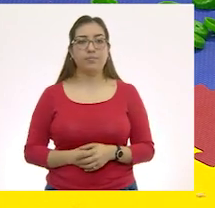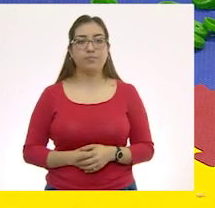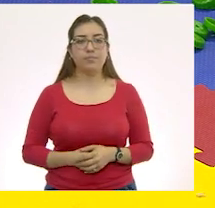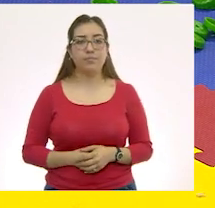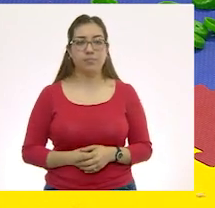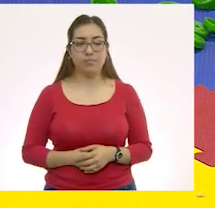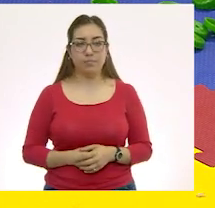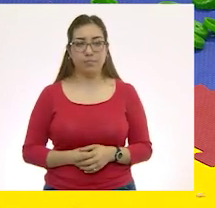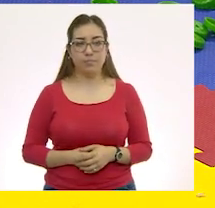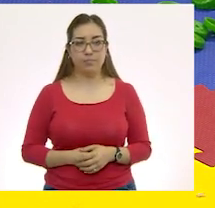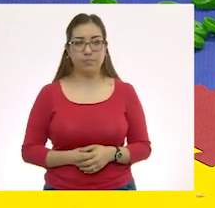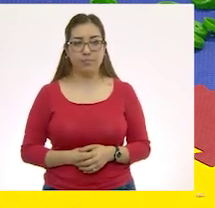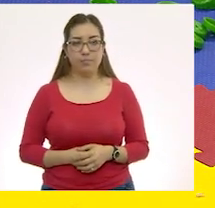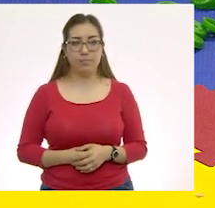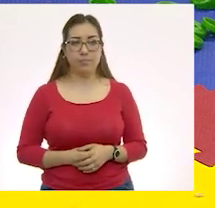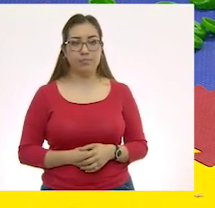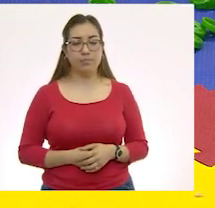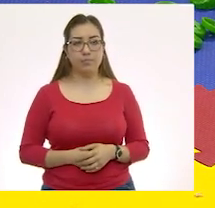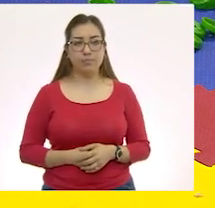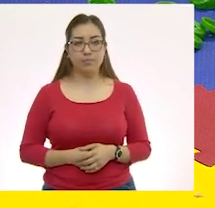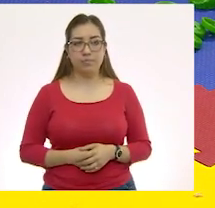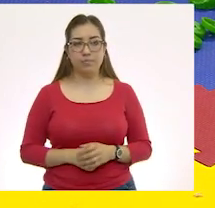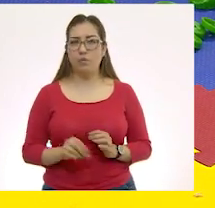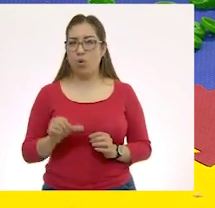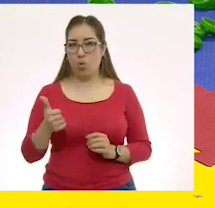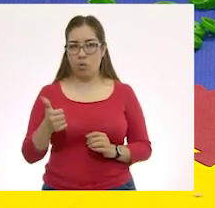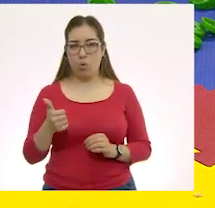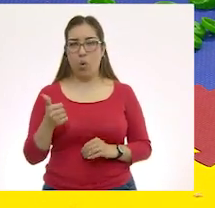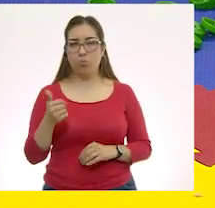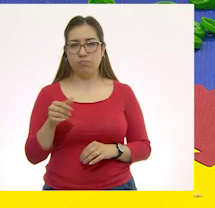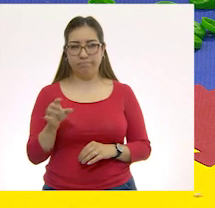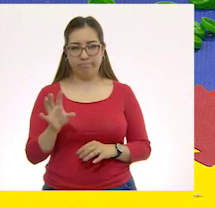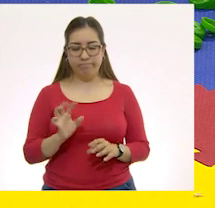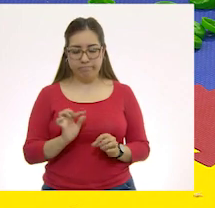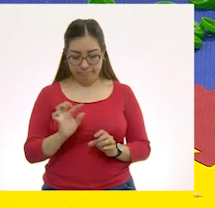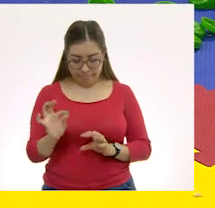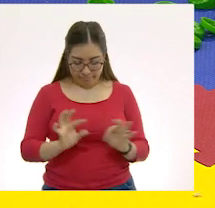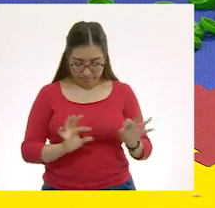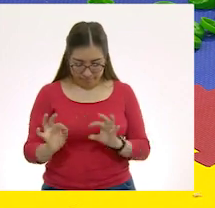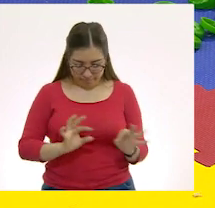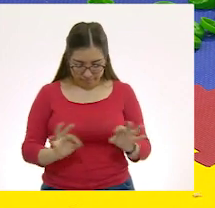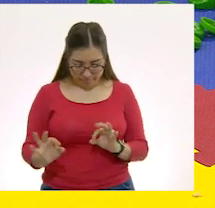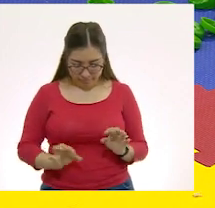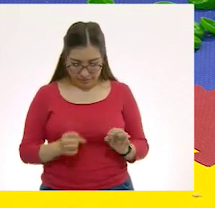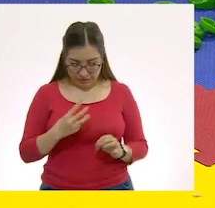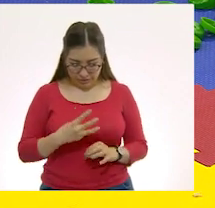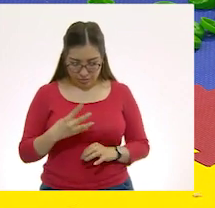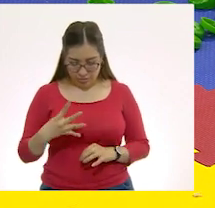montoncito de cinco fichas vamos a hacer una vez más lo mismo